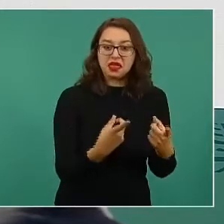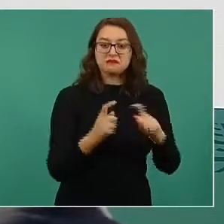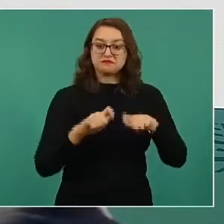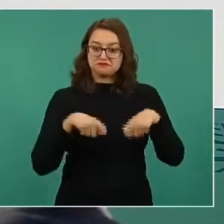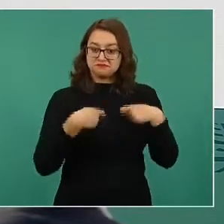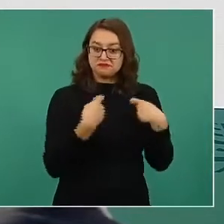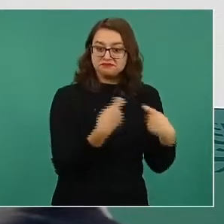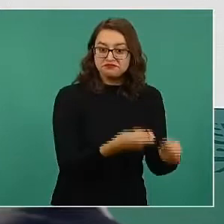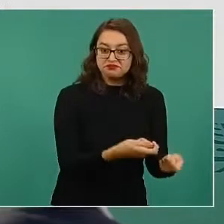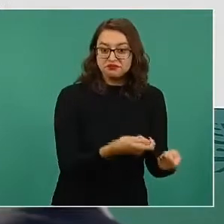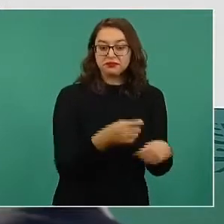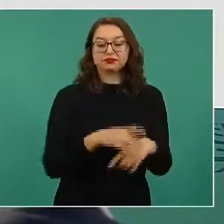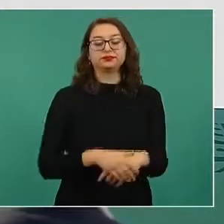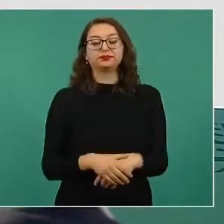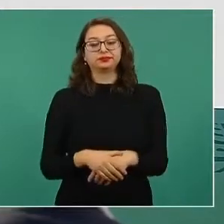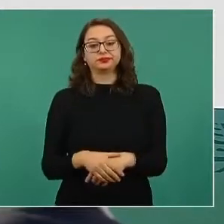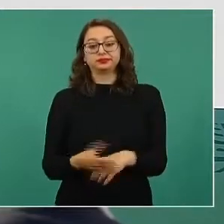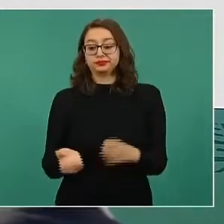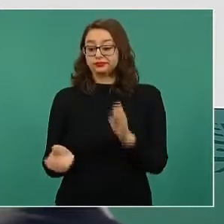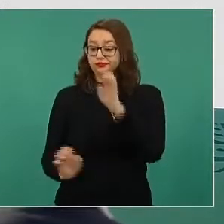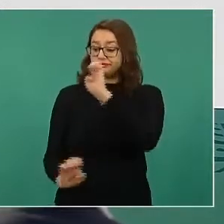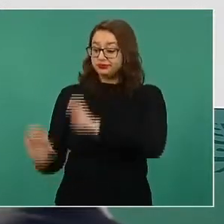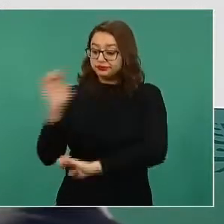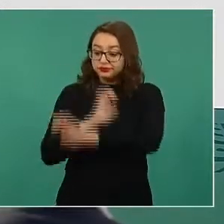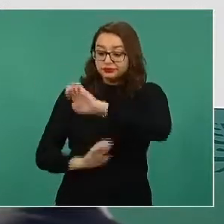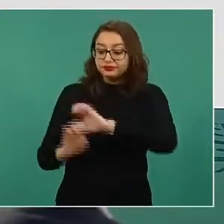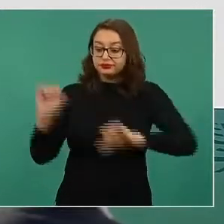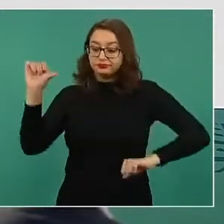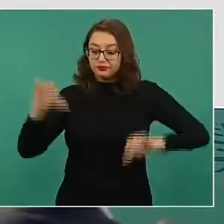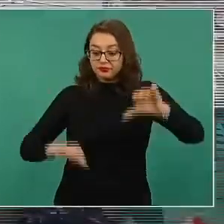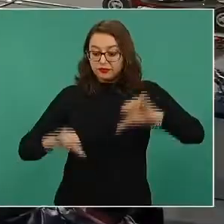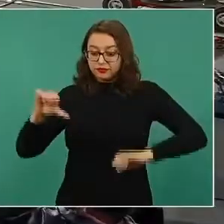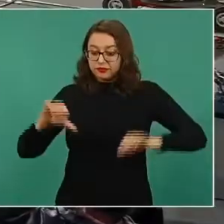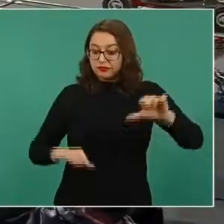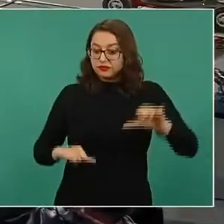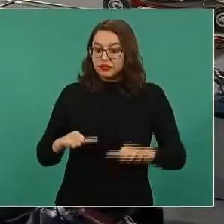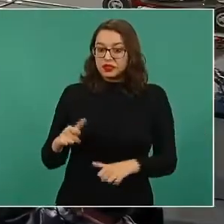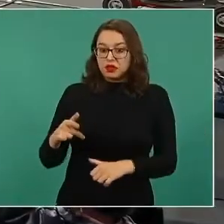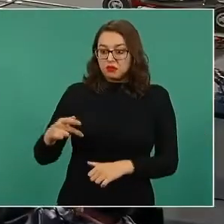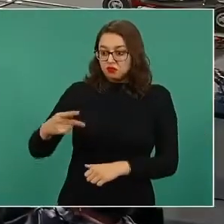una empresa o actividad pública